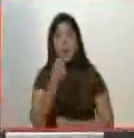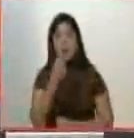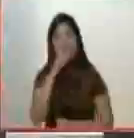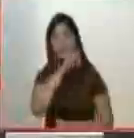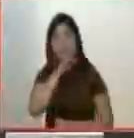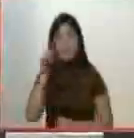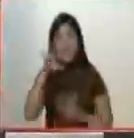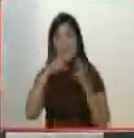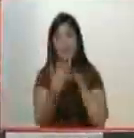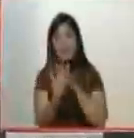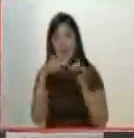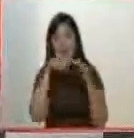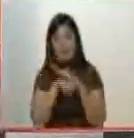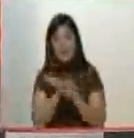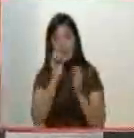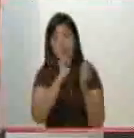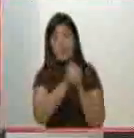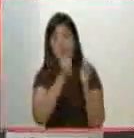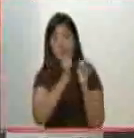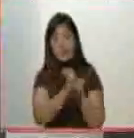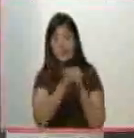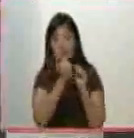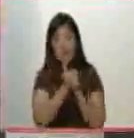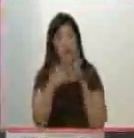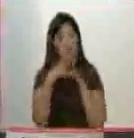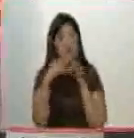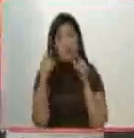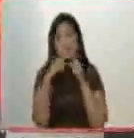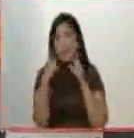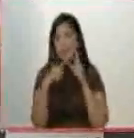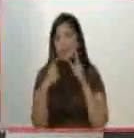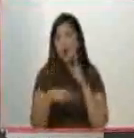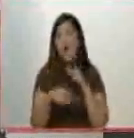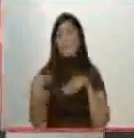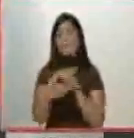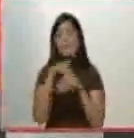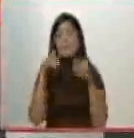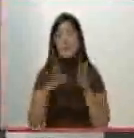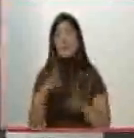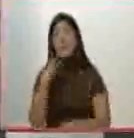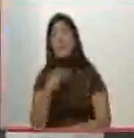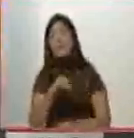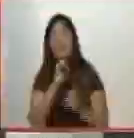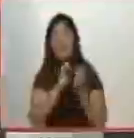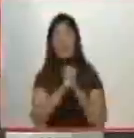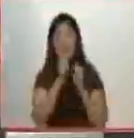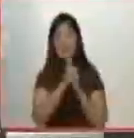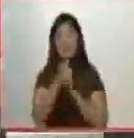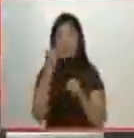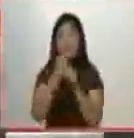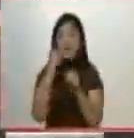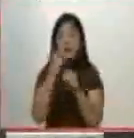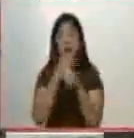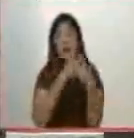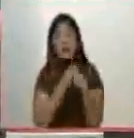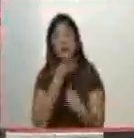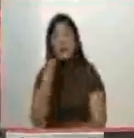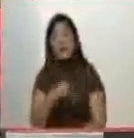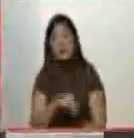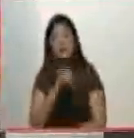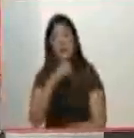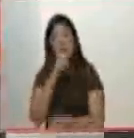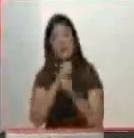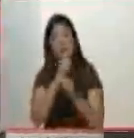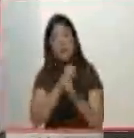misión Barrio Adentro Deportivo y de todas las orientaciones que usted le ha dado al Ministerio de la Juventud y del Deporte, de trabajar por nuestra juventud y trabajar por